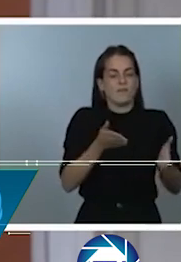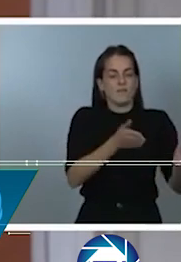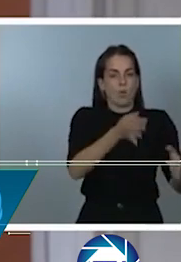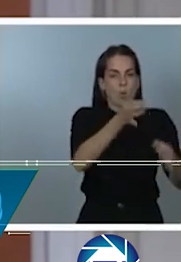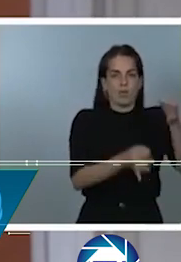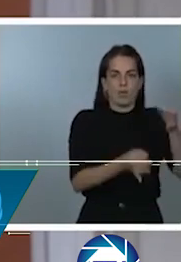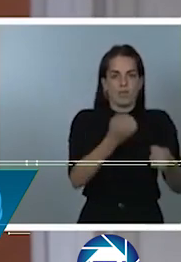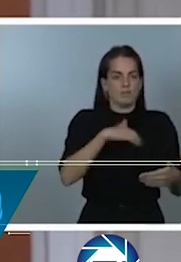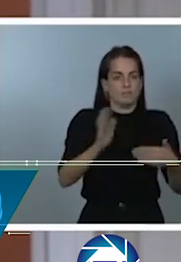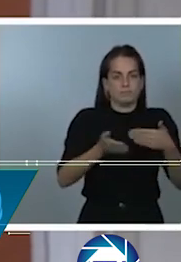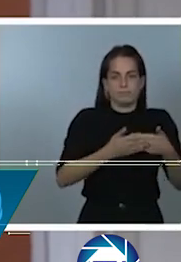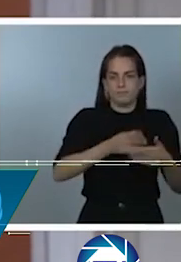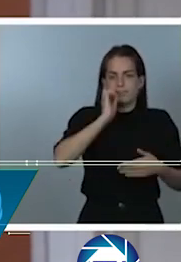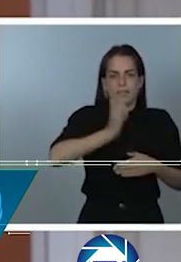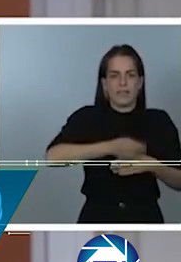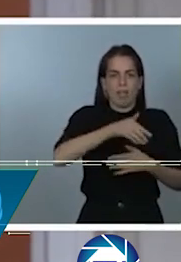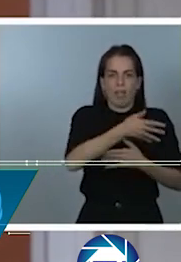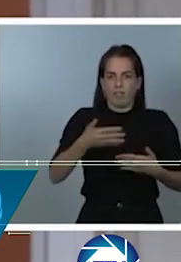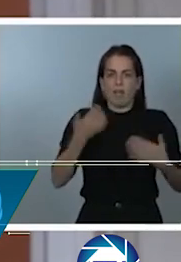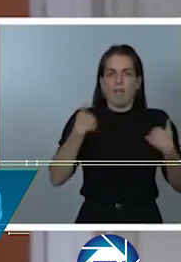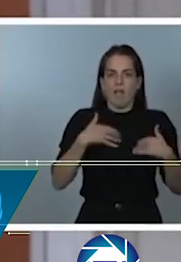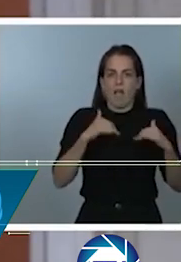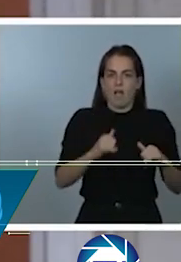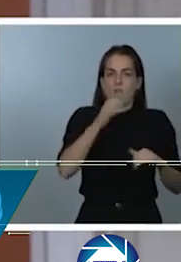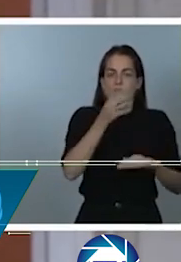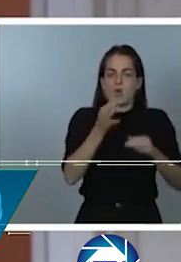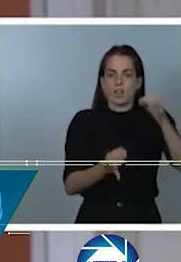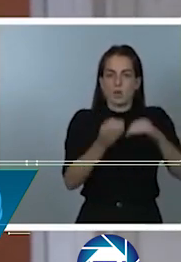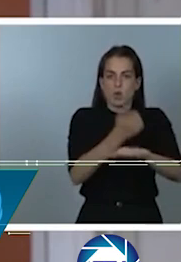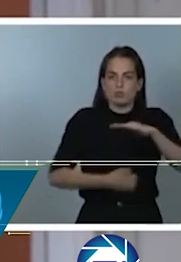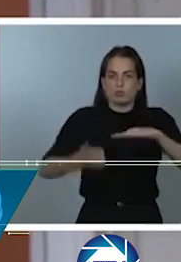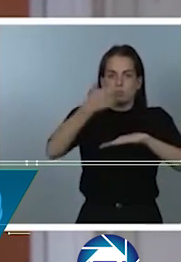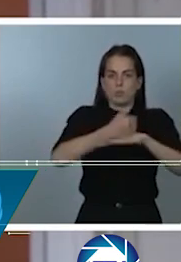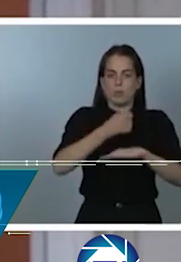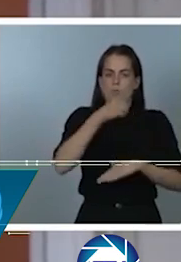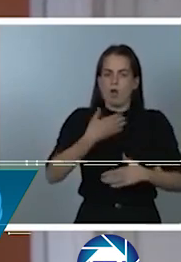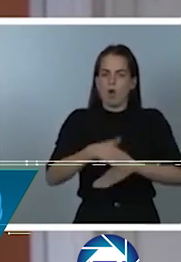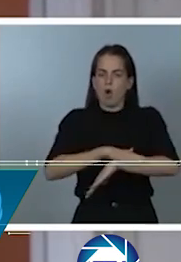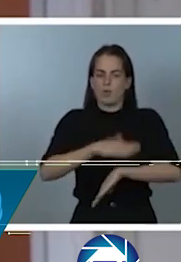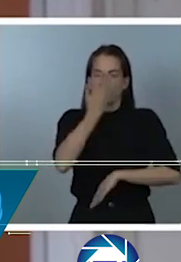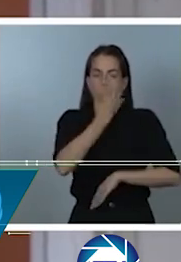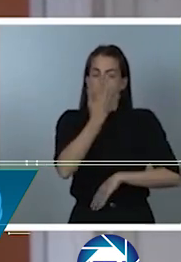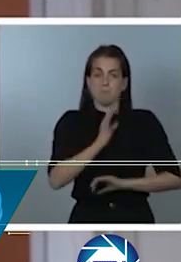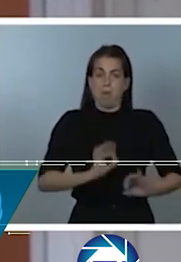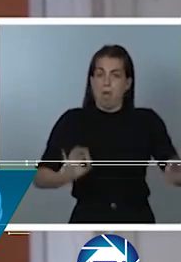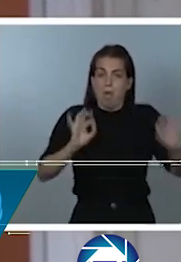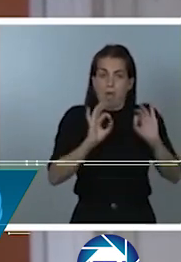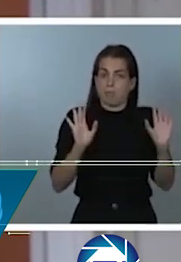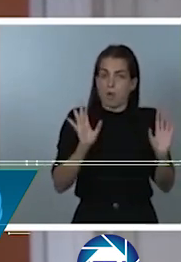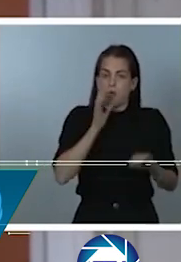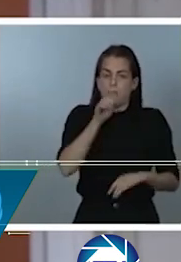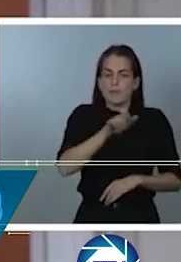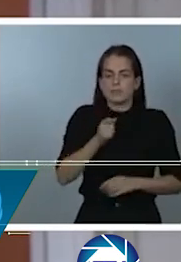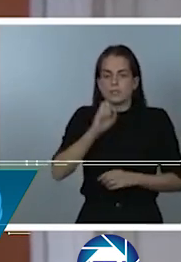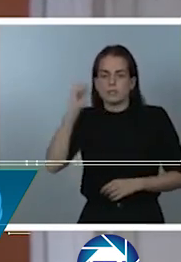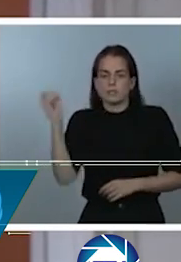un grupo parlamentario de 19 diputados, en el periodo del año 12 al año 2015, los señores